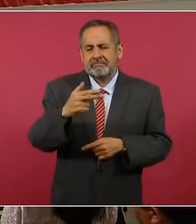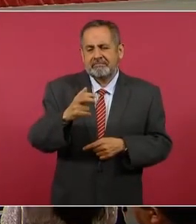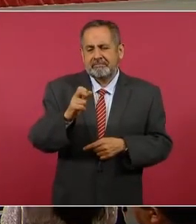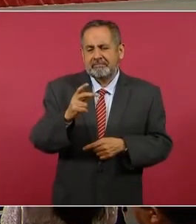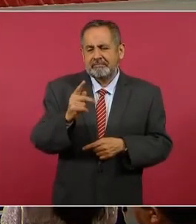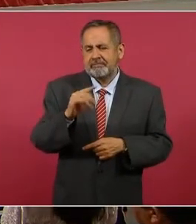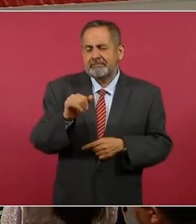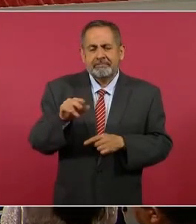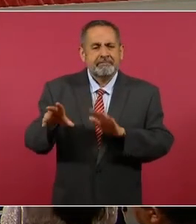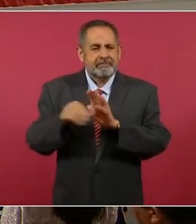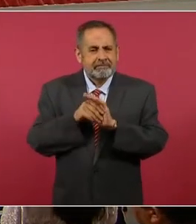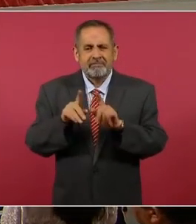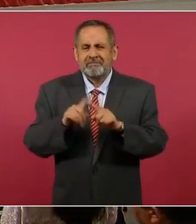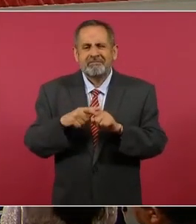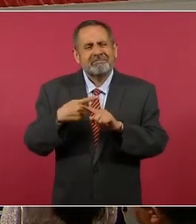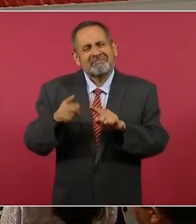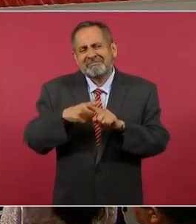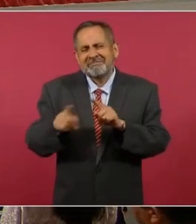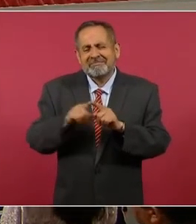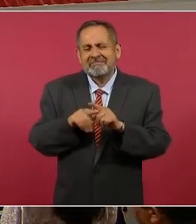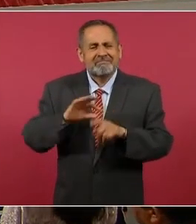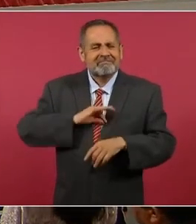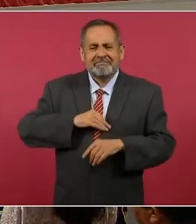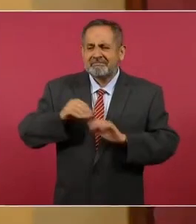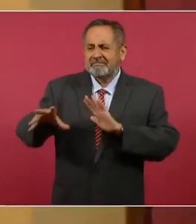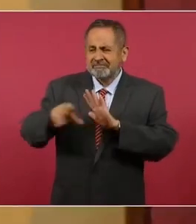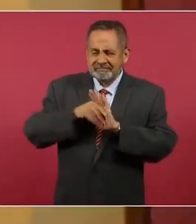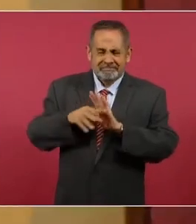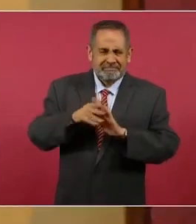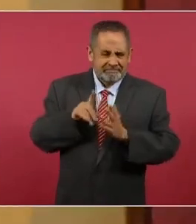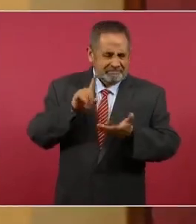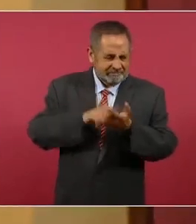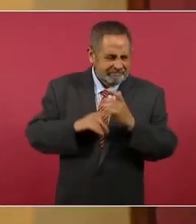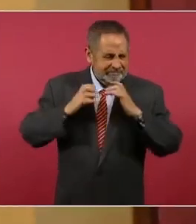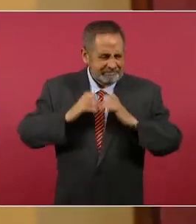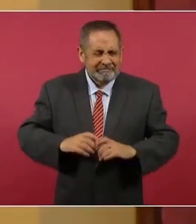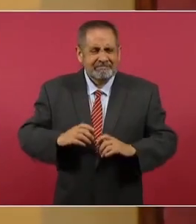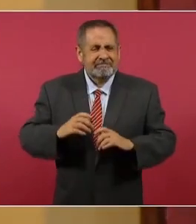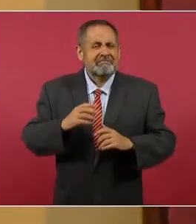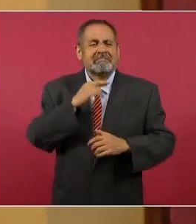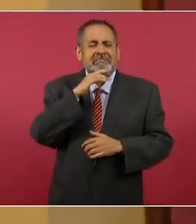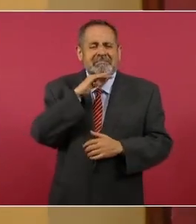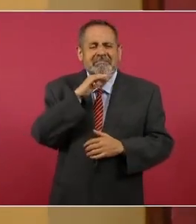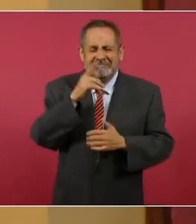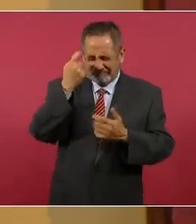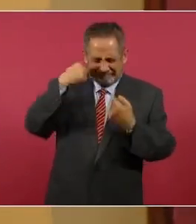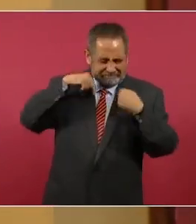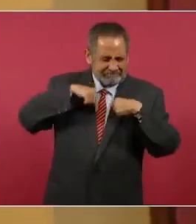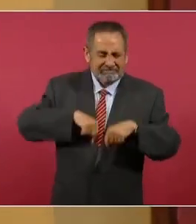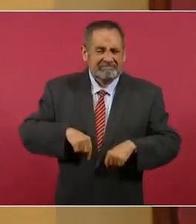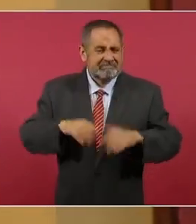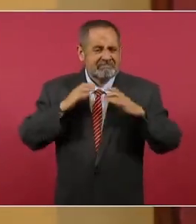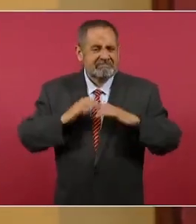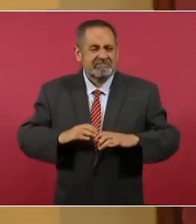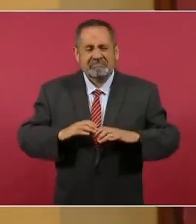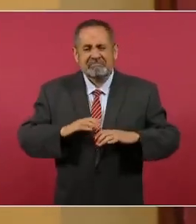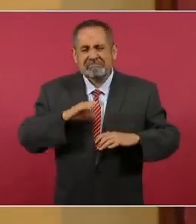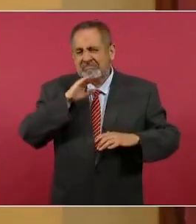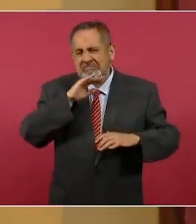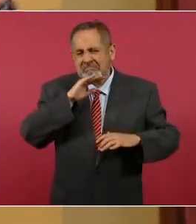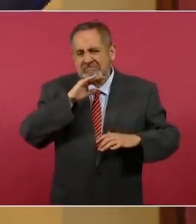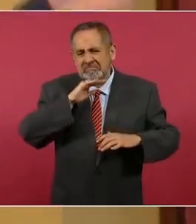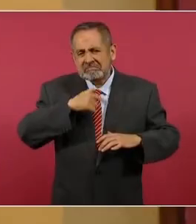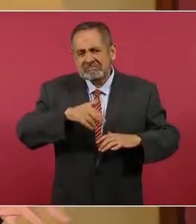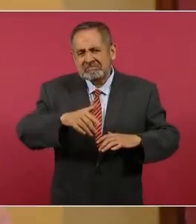también infecciones bacterianas que pueden causar endocarditis, septicemia y nuevamente la muerte de manera